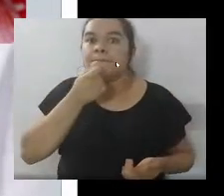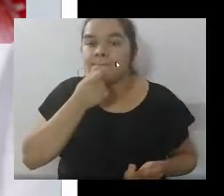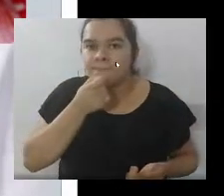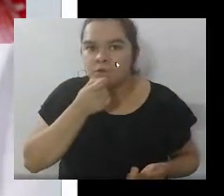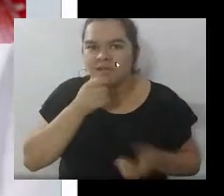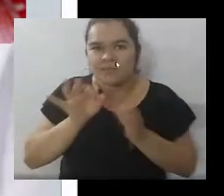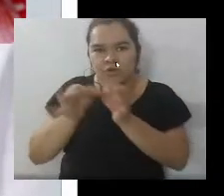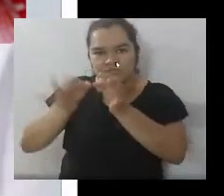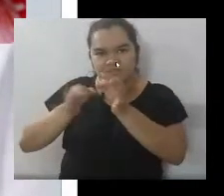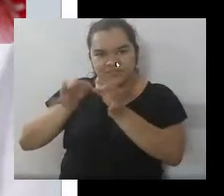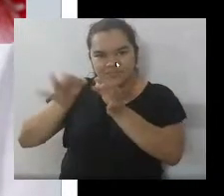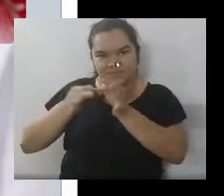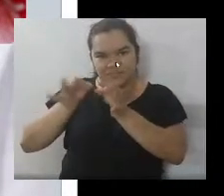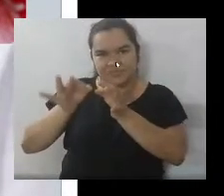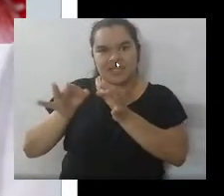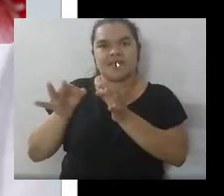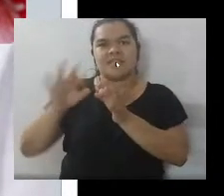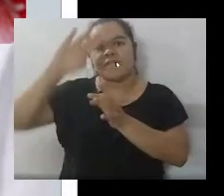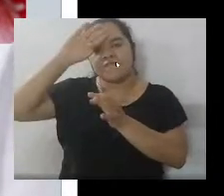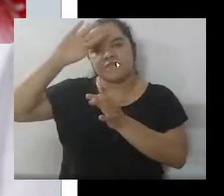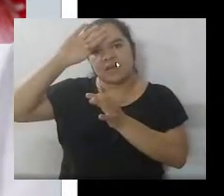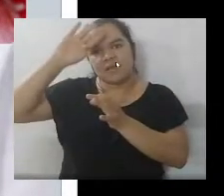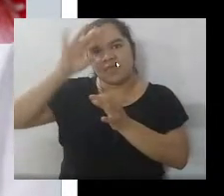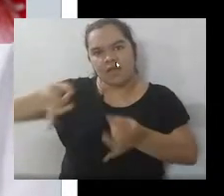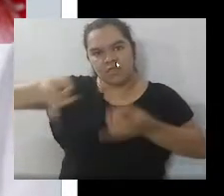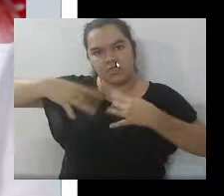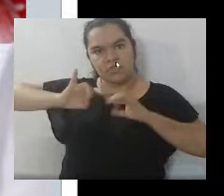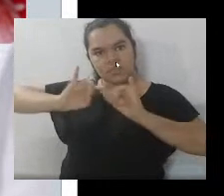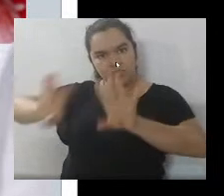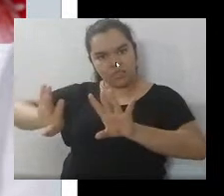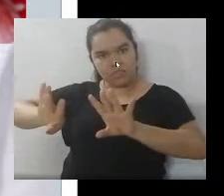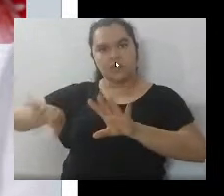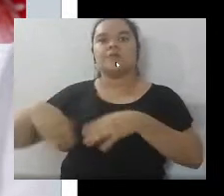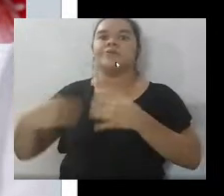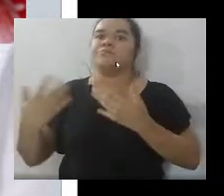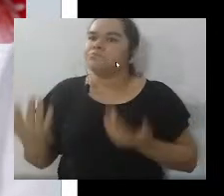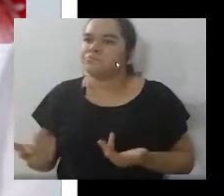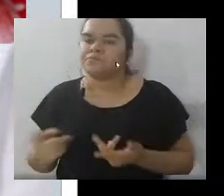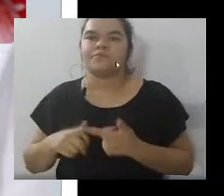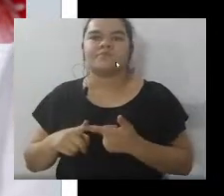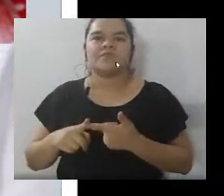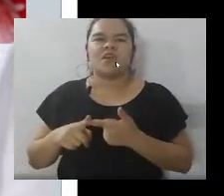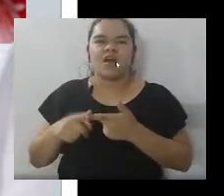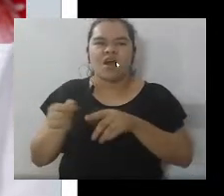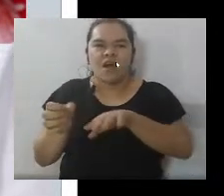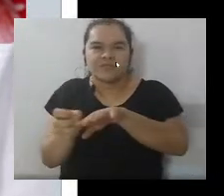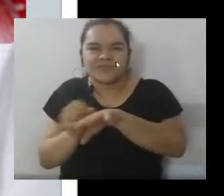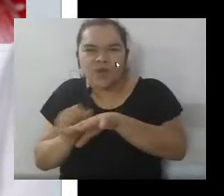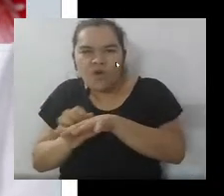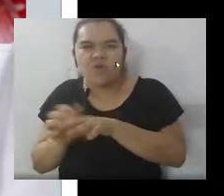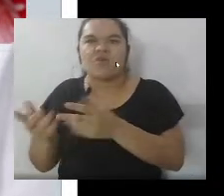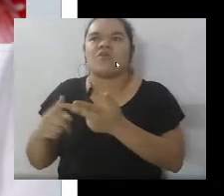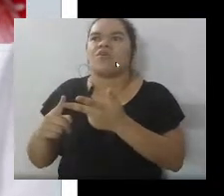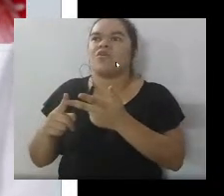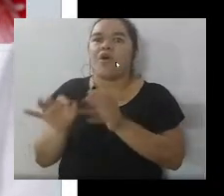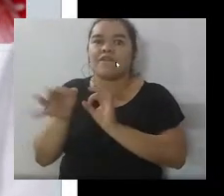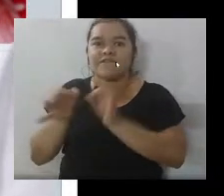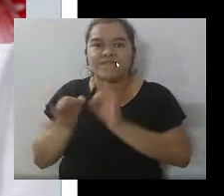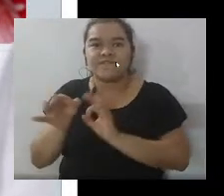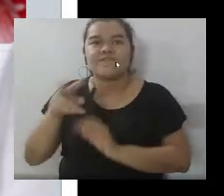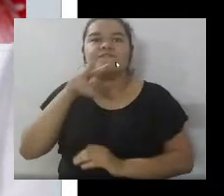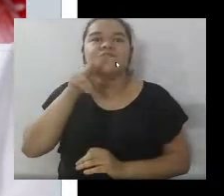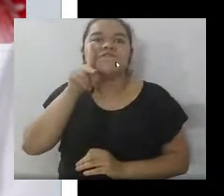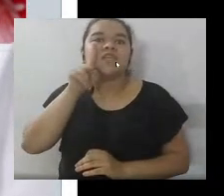área de microbiología, ya sea al estudio de bacterias, hongos, virus. En este momento de